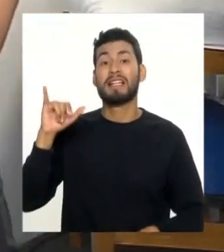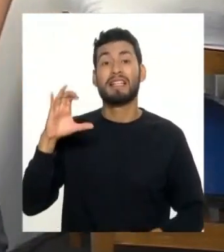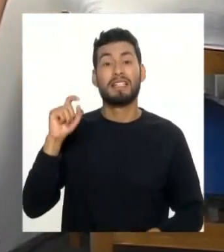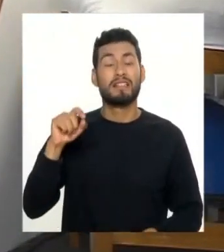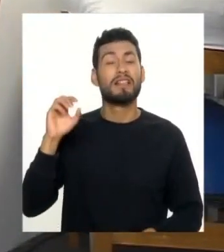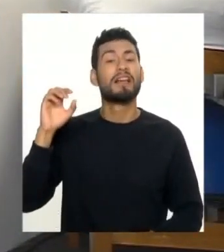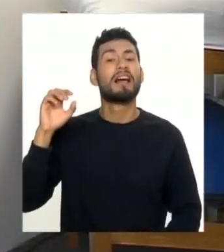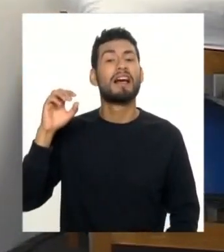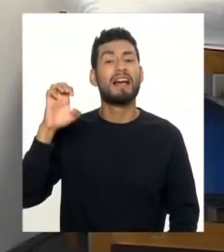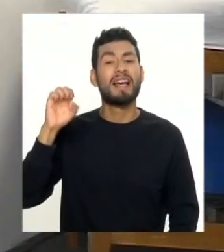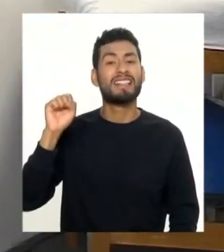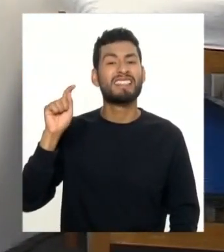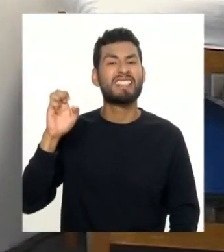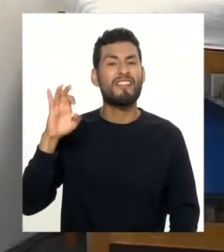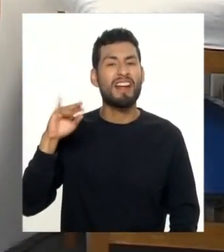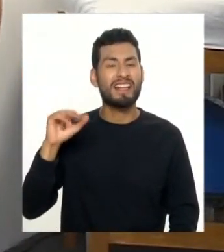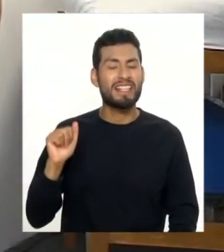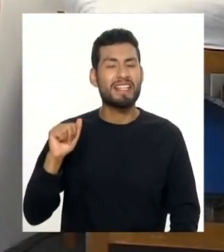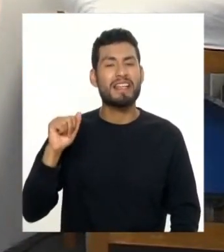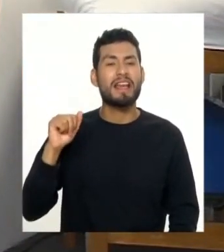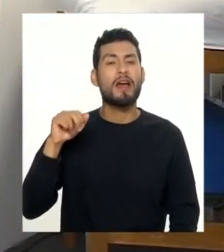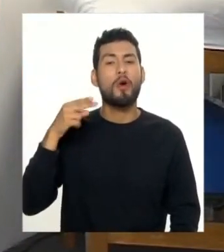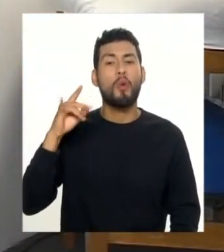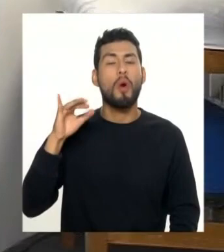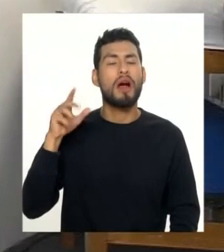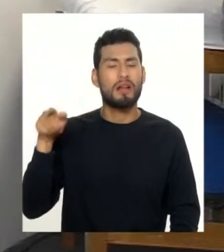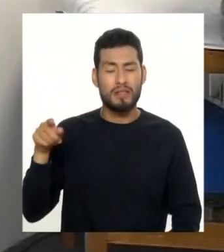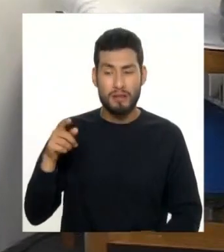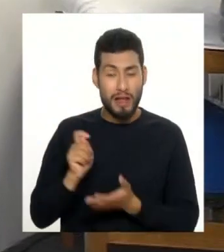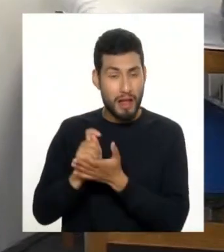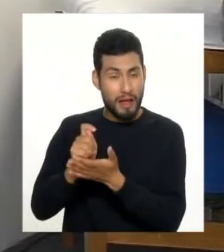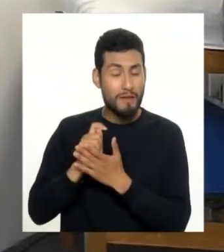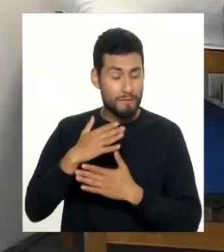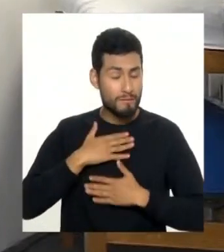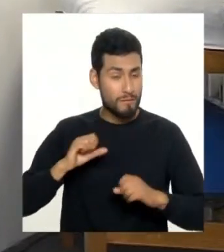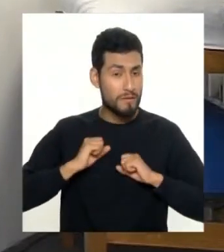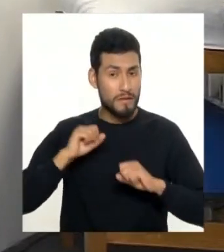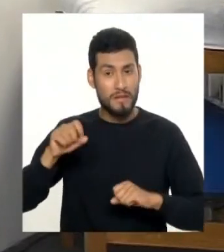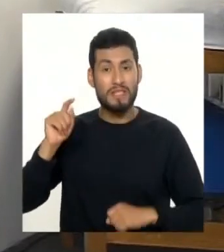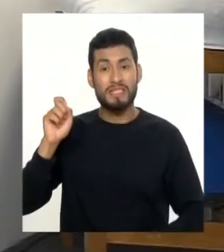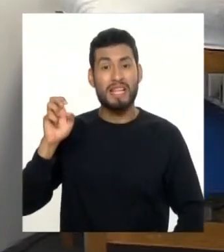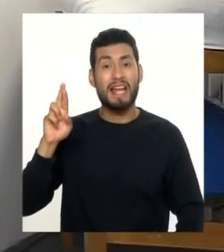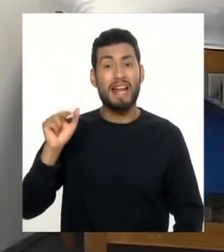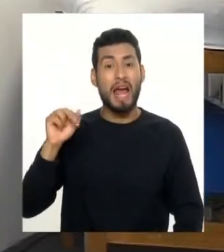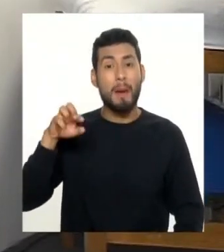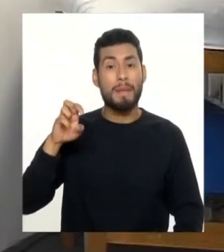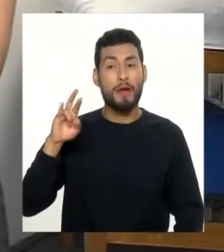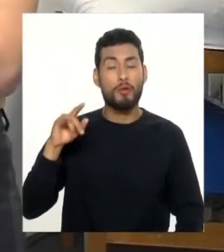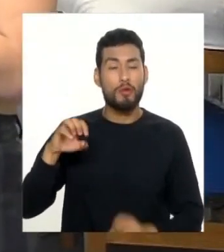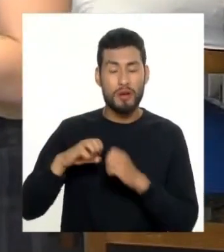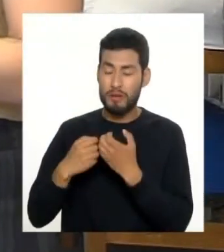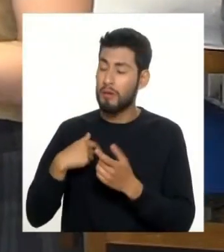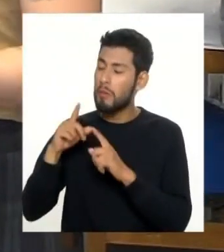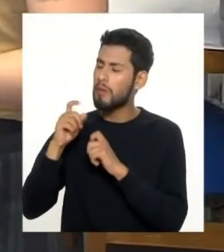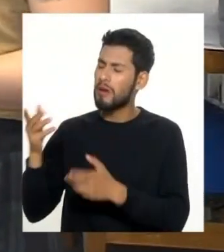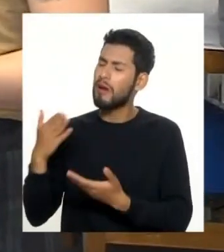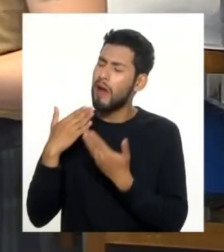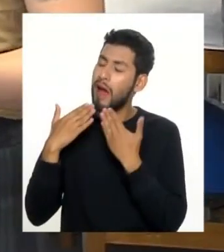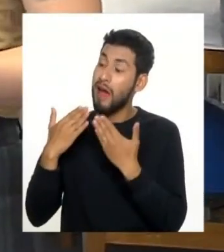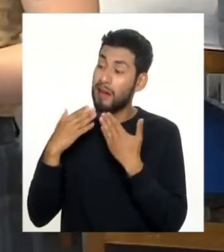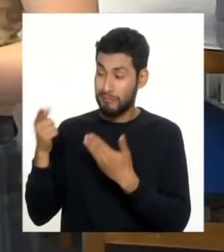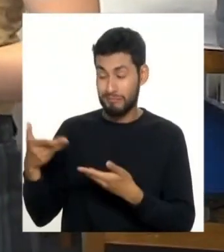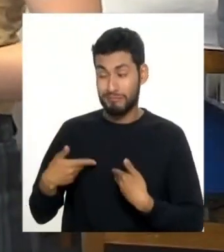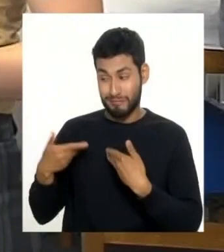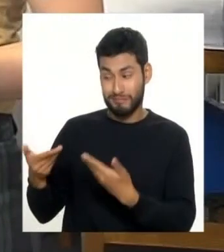licenciada Stephanie Grimaldi Huanca, que hace terapia física y rehabilitación de Tera Perú. Y queremos preguntarle primero, Stephanie, muchas gracias por